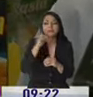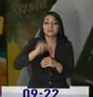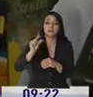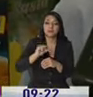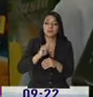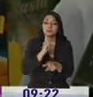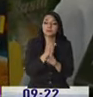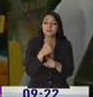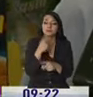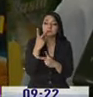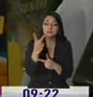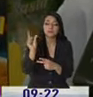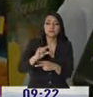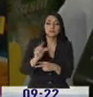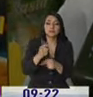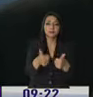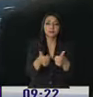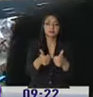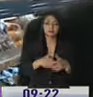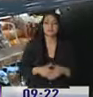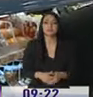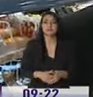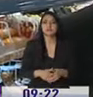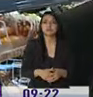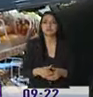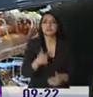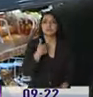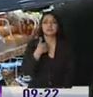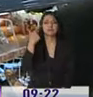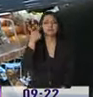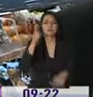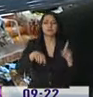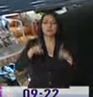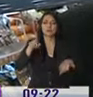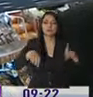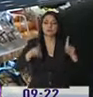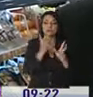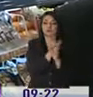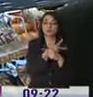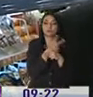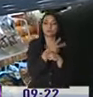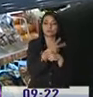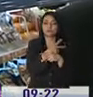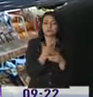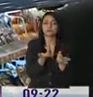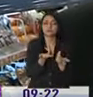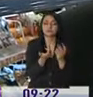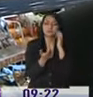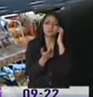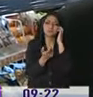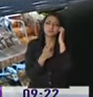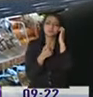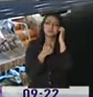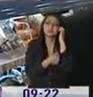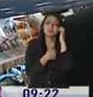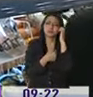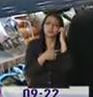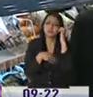sí veo que ha reducido un poco. Yo creo que algunos productos asumieron eso.